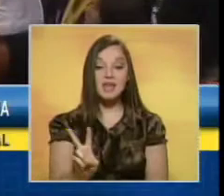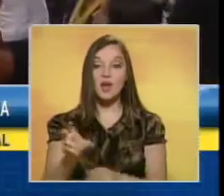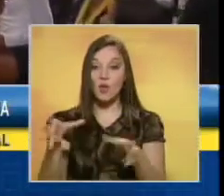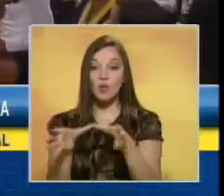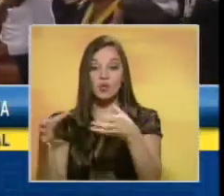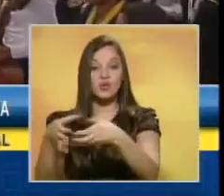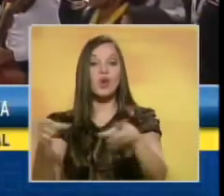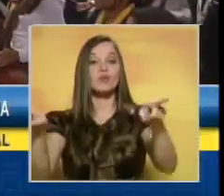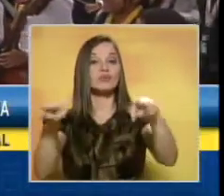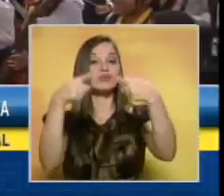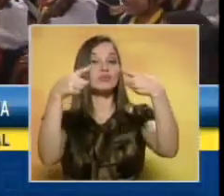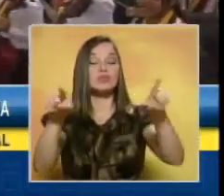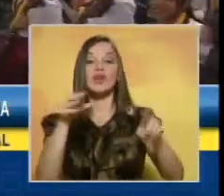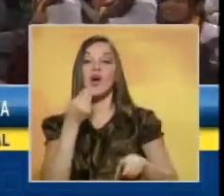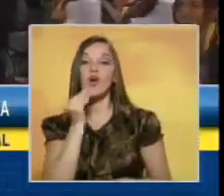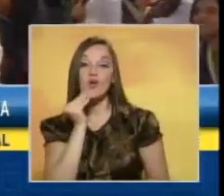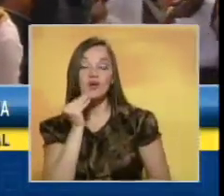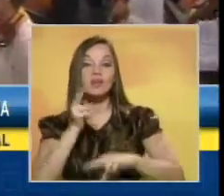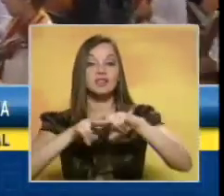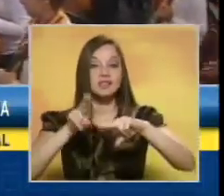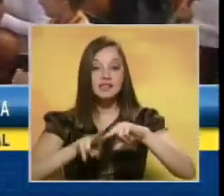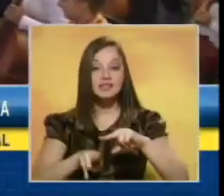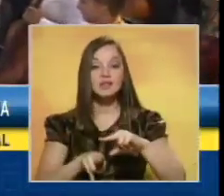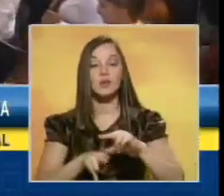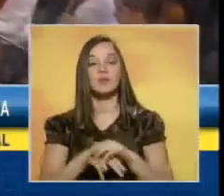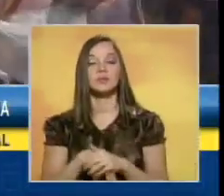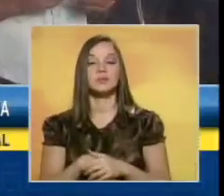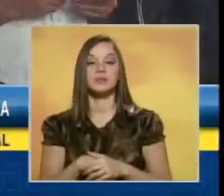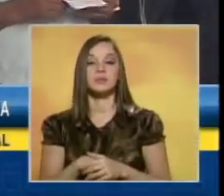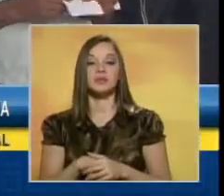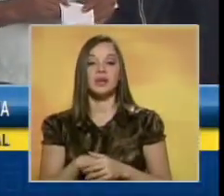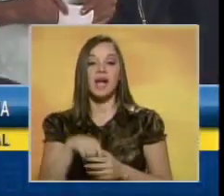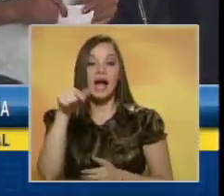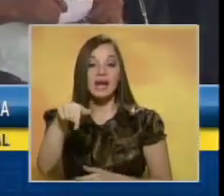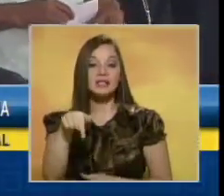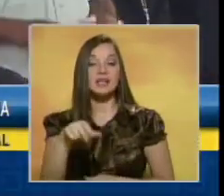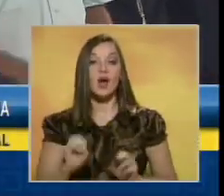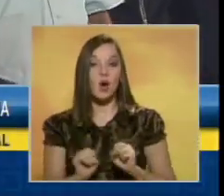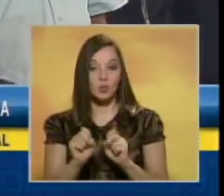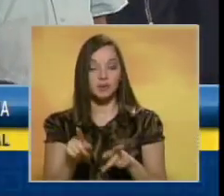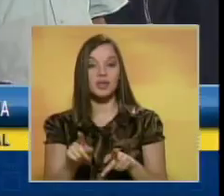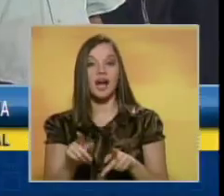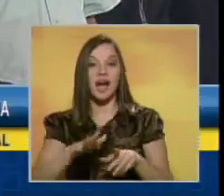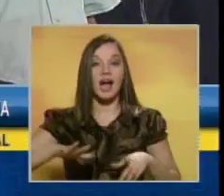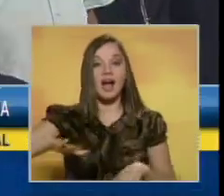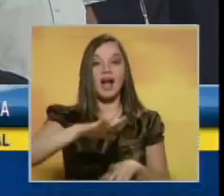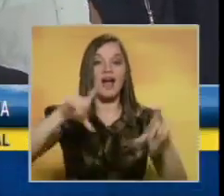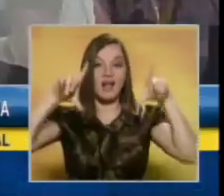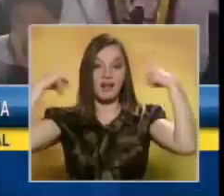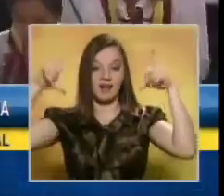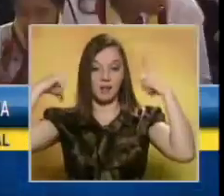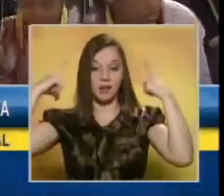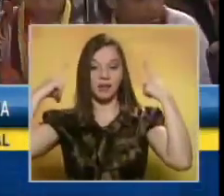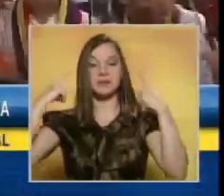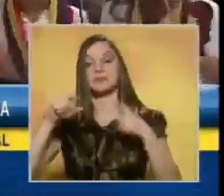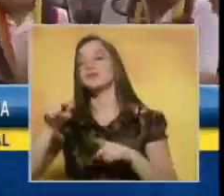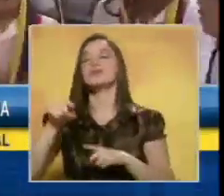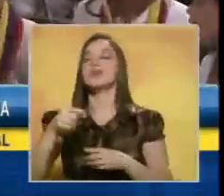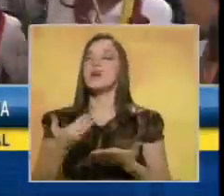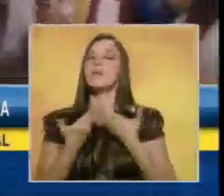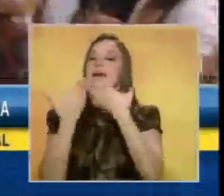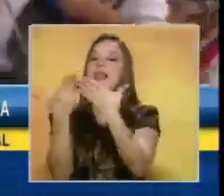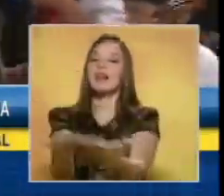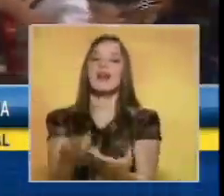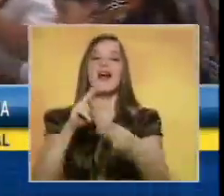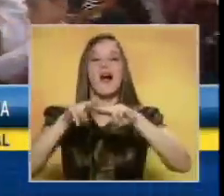de Orquestas y Coros Juveniles e Infantiles, Armando Reverón. En esta oportunidad, la sede fue el Estado Vargas, con el propósito de ofrecer a